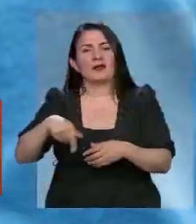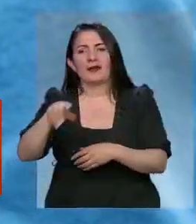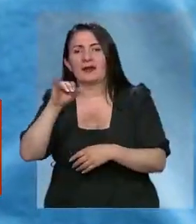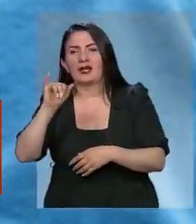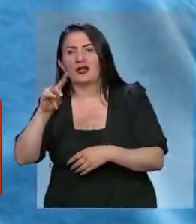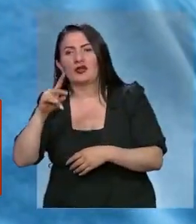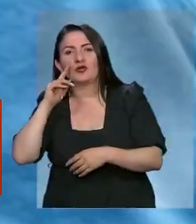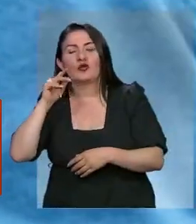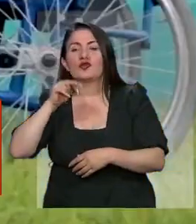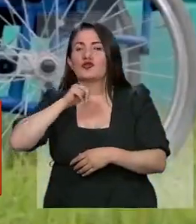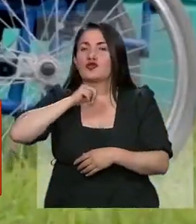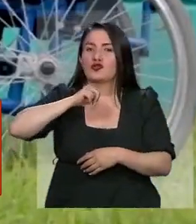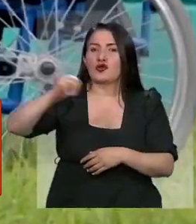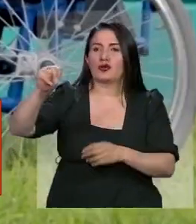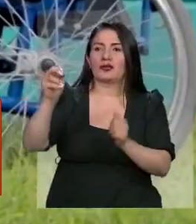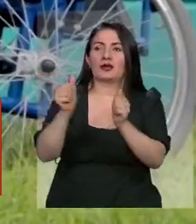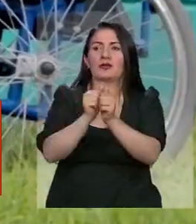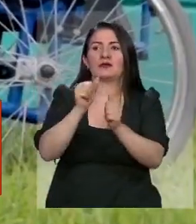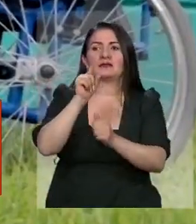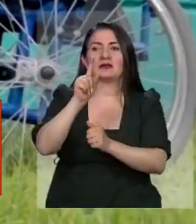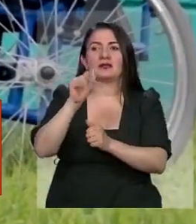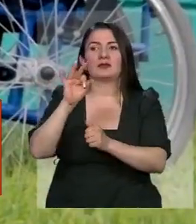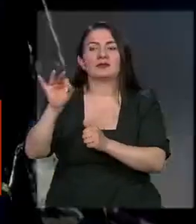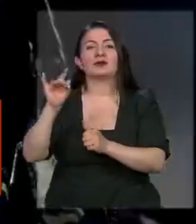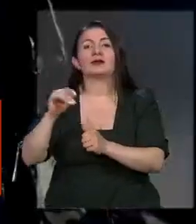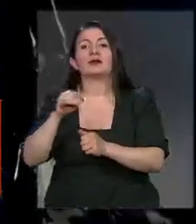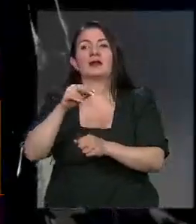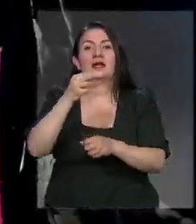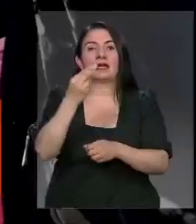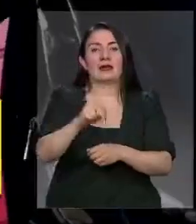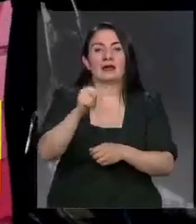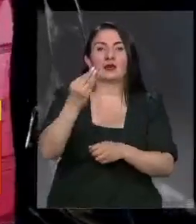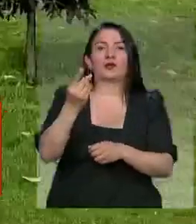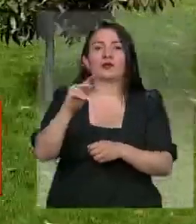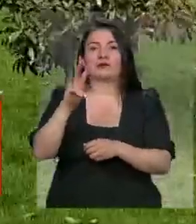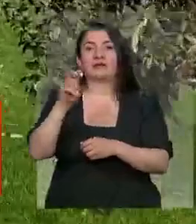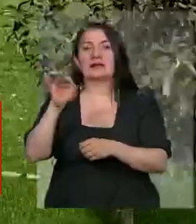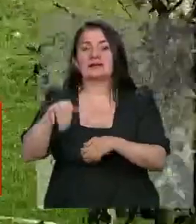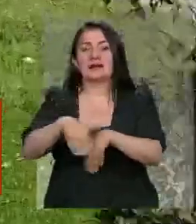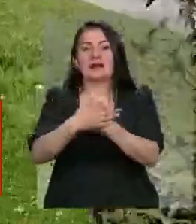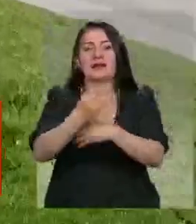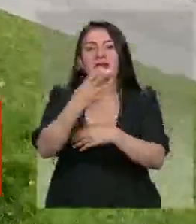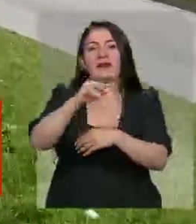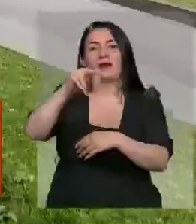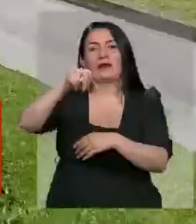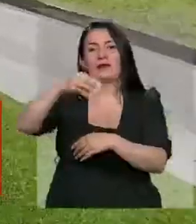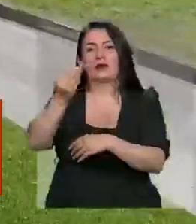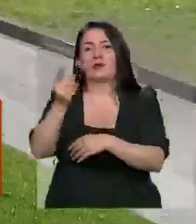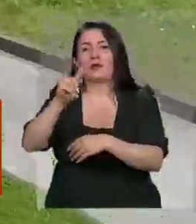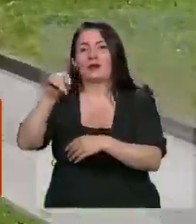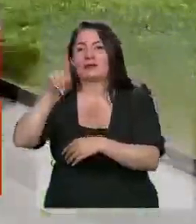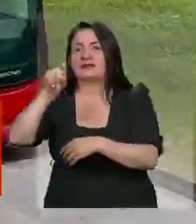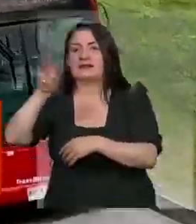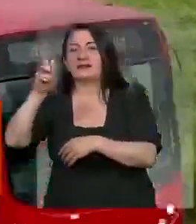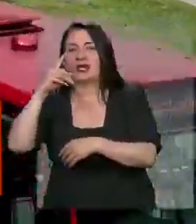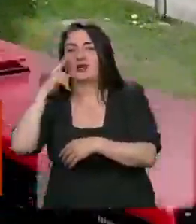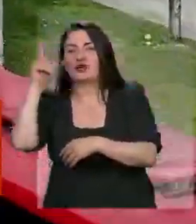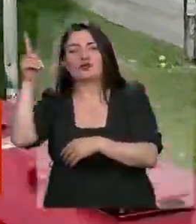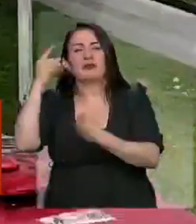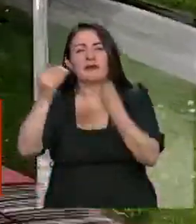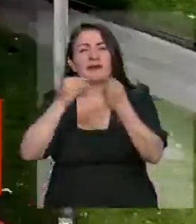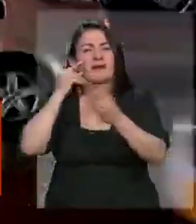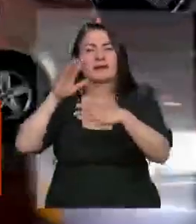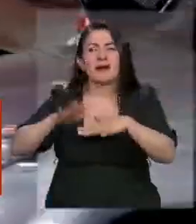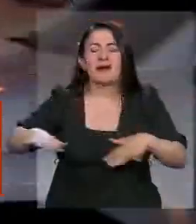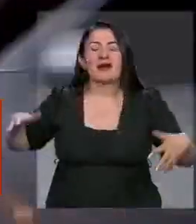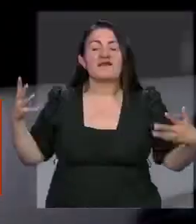norte con calle 183, la NQS con calle 72 y la NQS por la calle 68, buscando llenar de